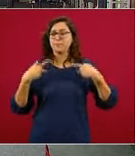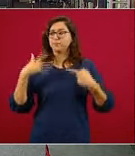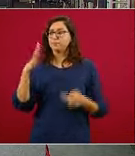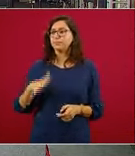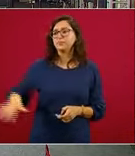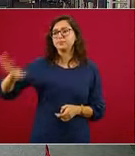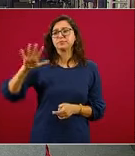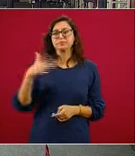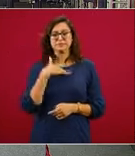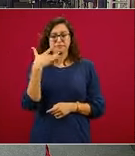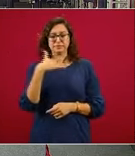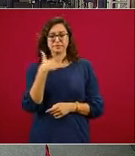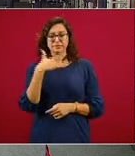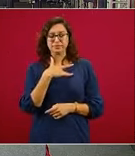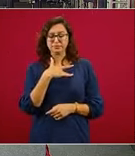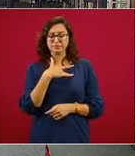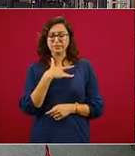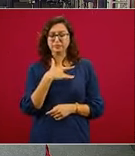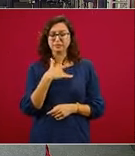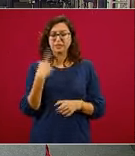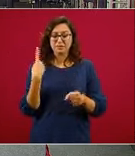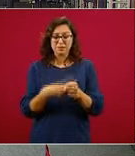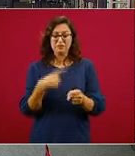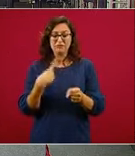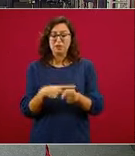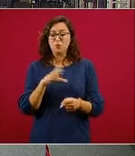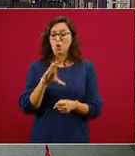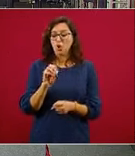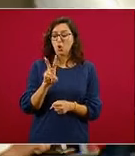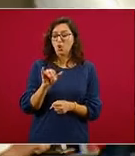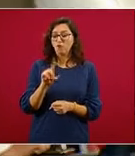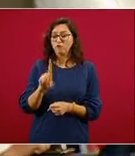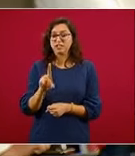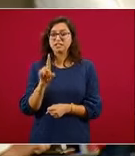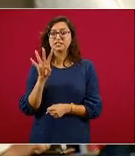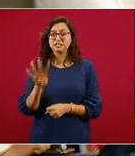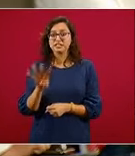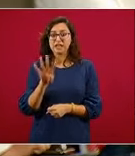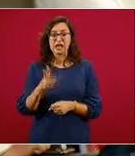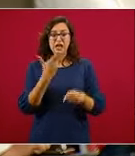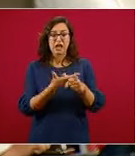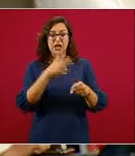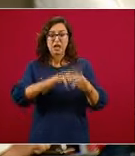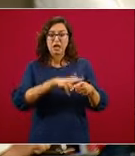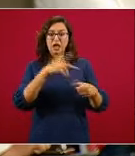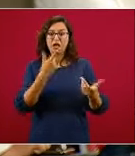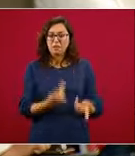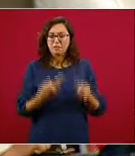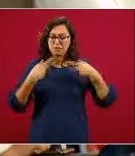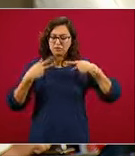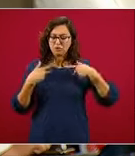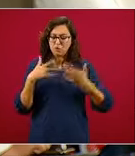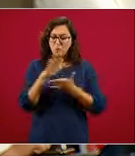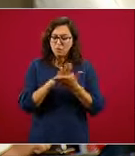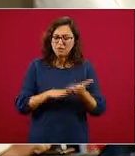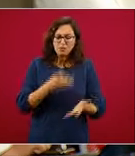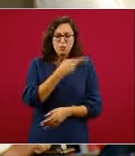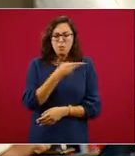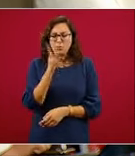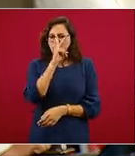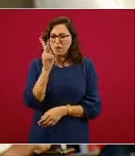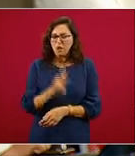poblacional de que los portadores del COVID-19 y hospitalizaciones son de los estratos más humildes de la sociedad mexicana?